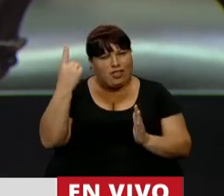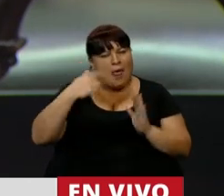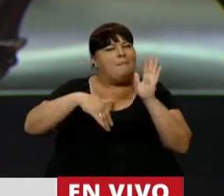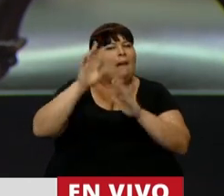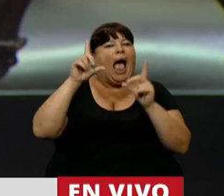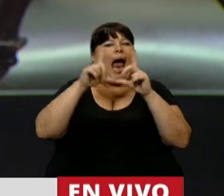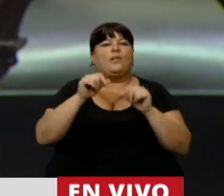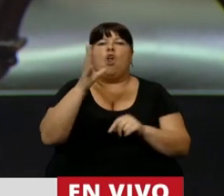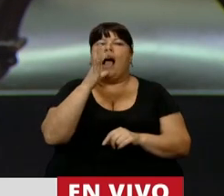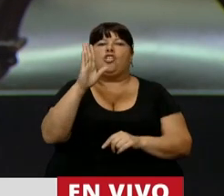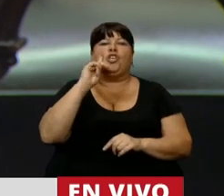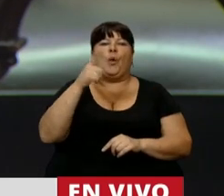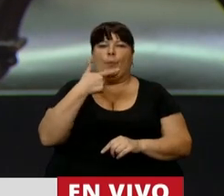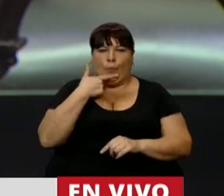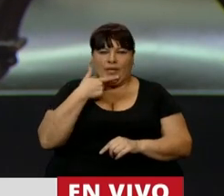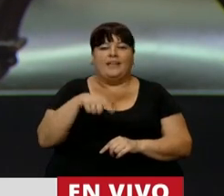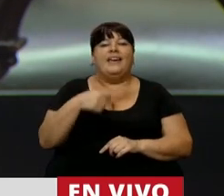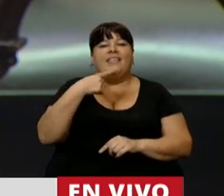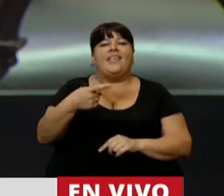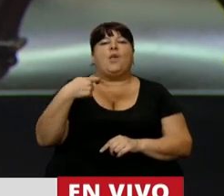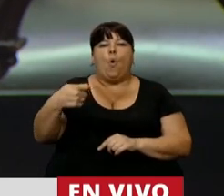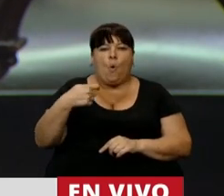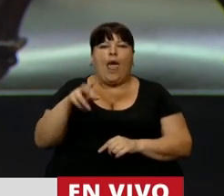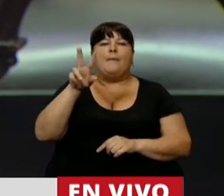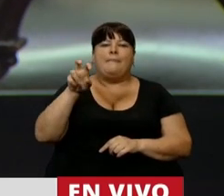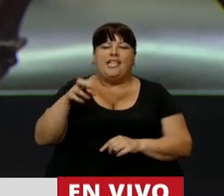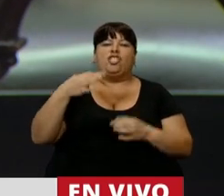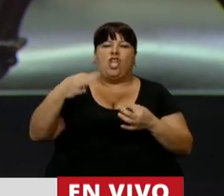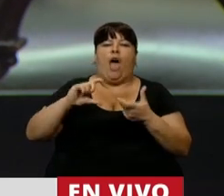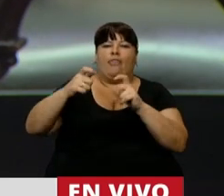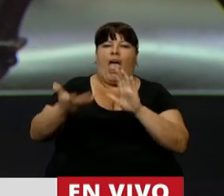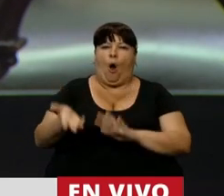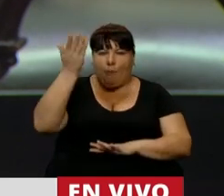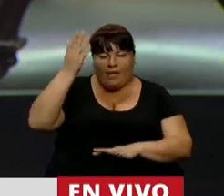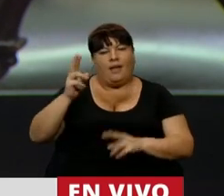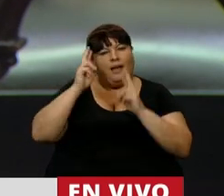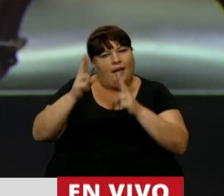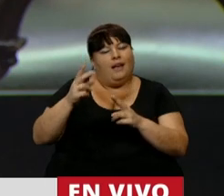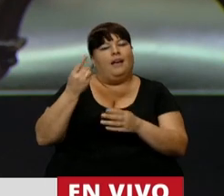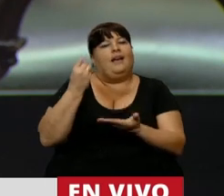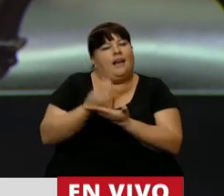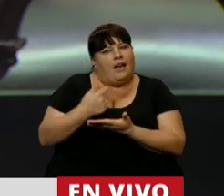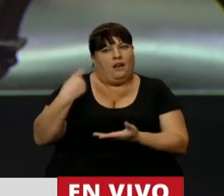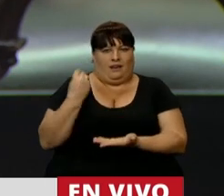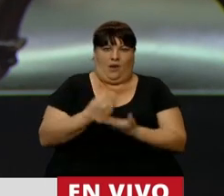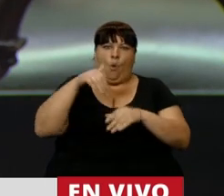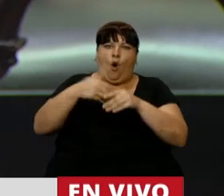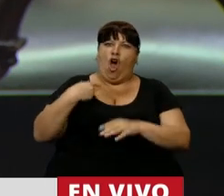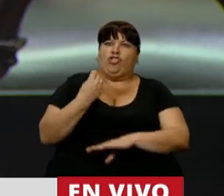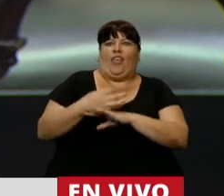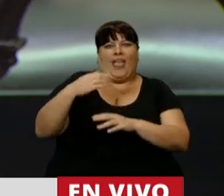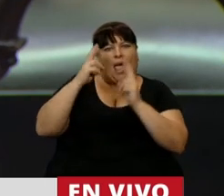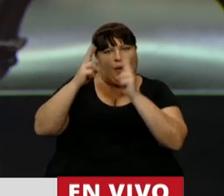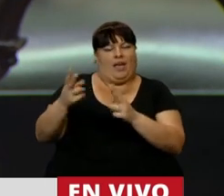en especial el artículo 14 bis, que habla de jubilaciones y pensiones móviles, y honremos el cargo para el que fuimos